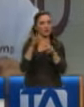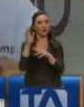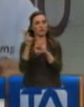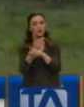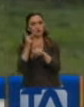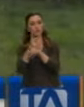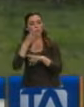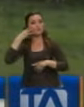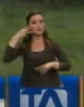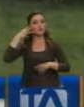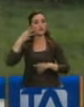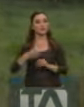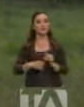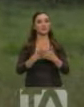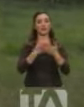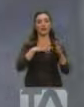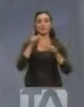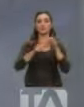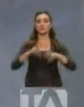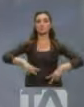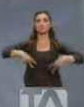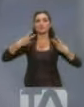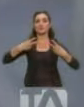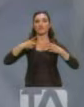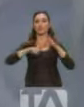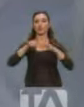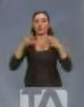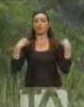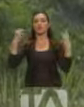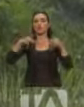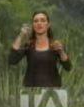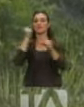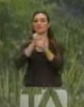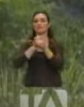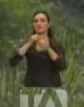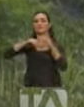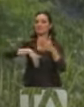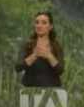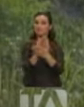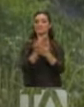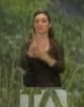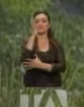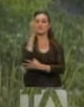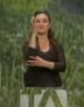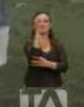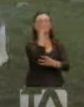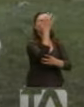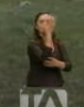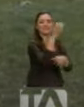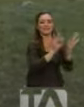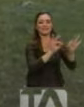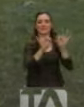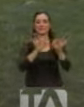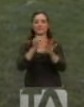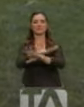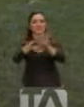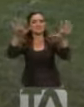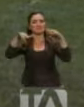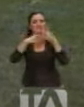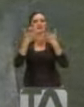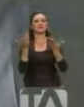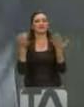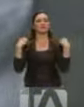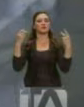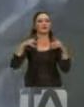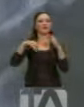tiene la Amazonía. Para los habitantes de esta zona, con la creación de esta fábrica, se ha incrementado las plantaciones de guayusa, pero también ha generado fuentes